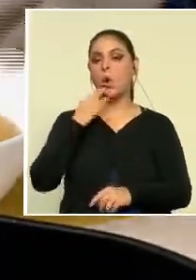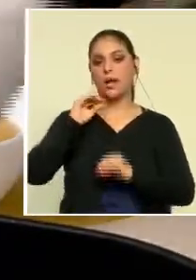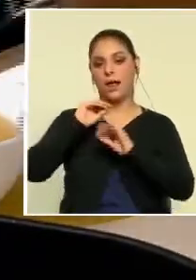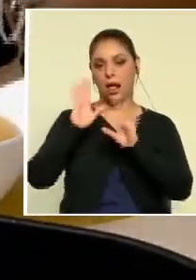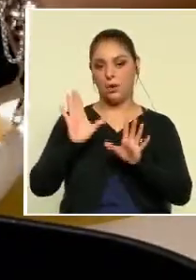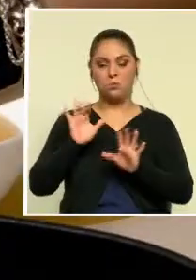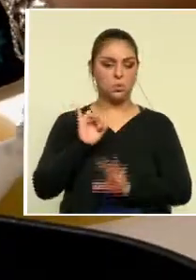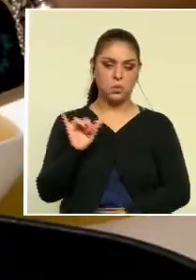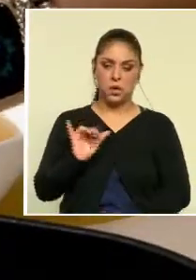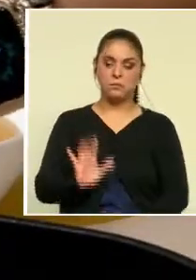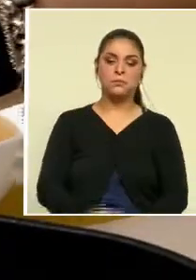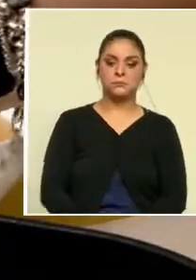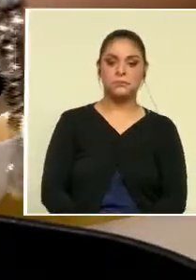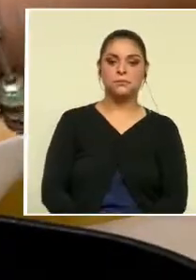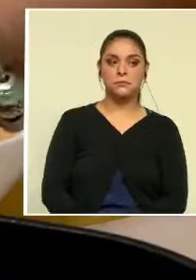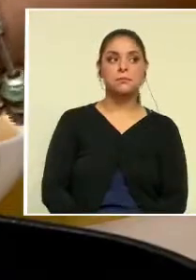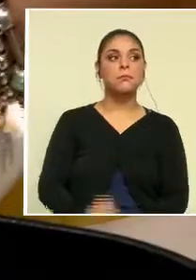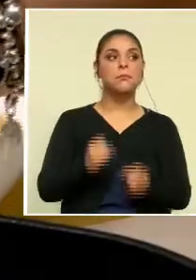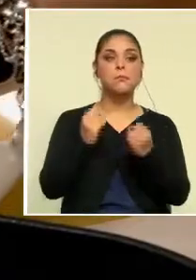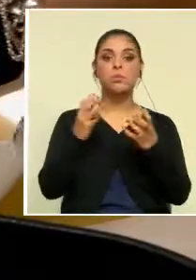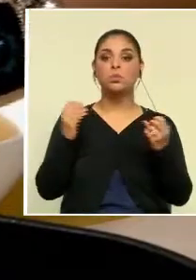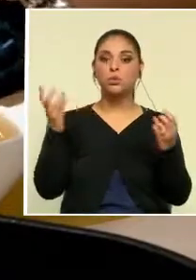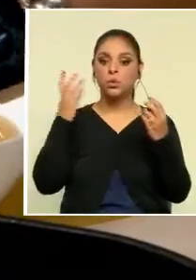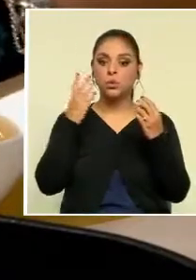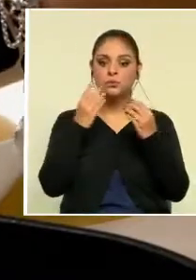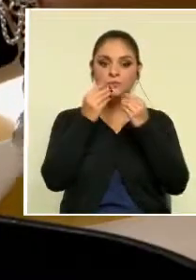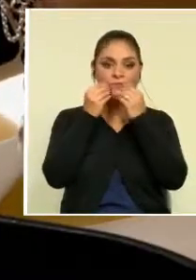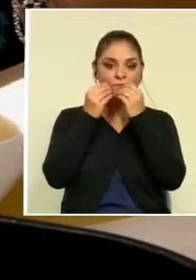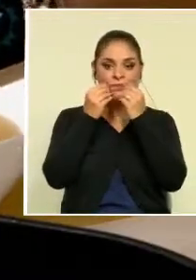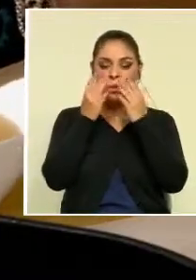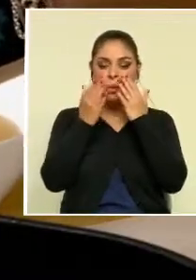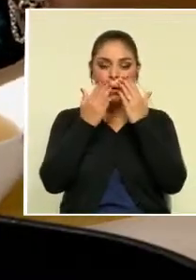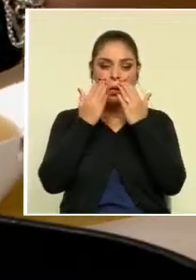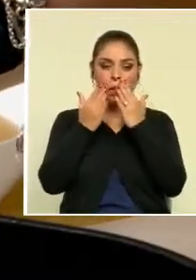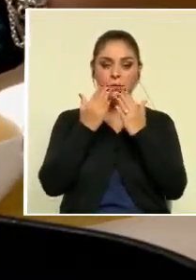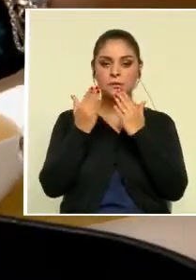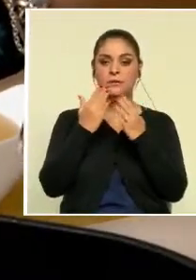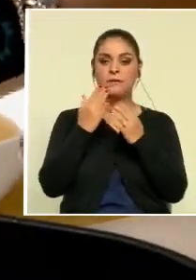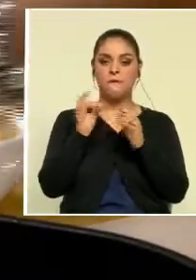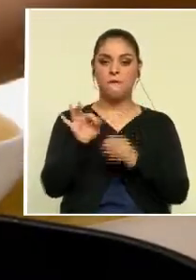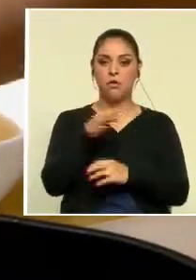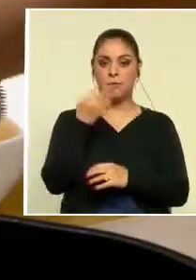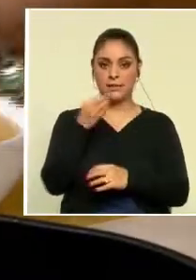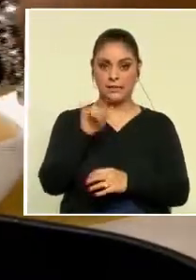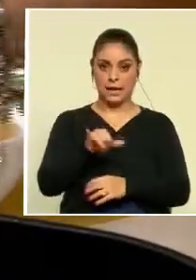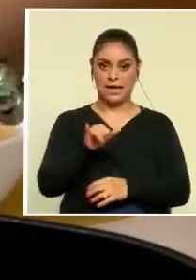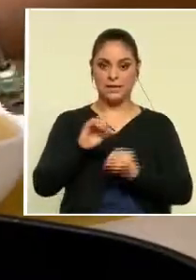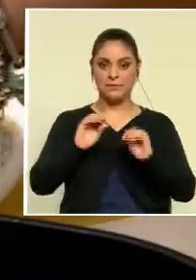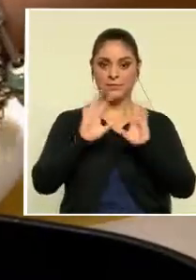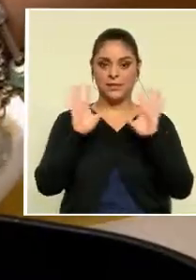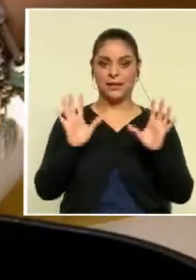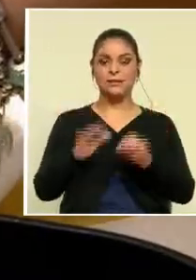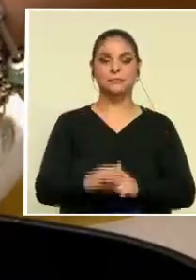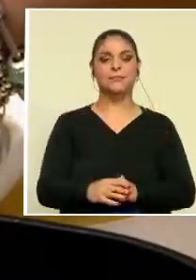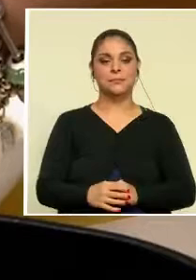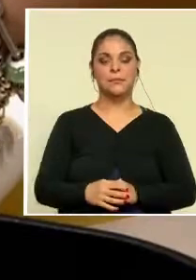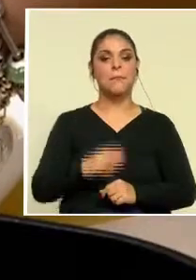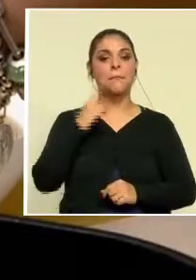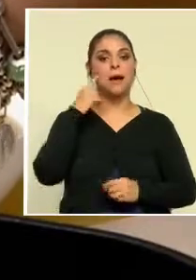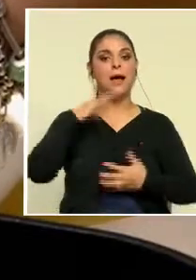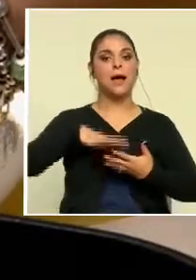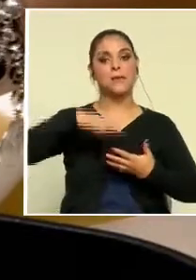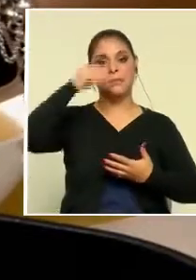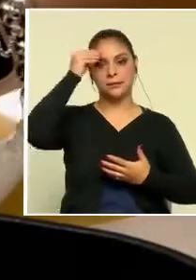también que montón de olores sabores formas tenemos aquí niña buena y esta mañana y para procurar